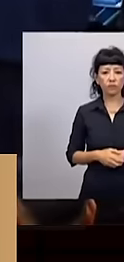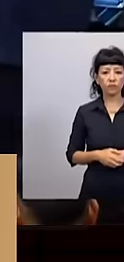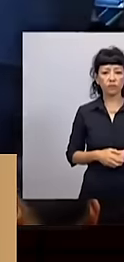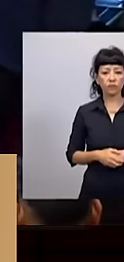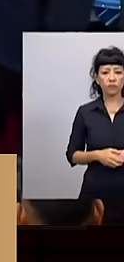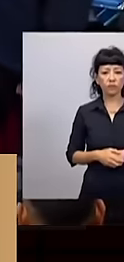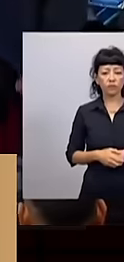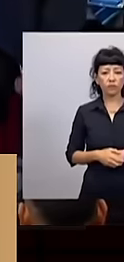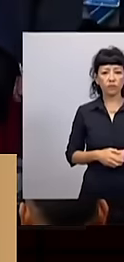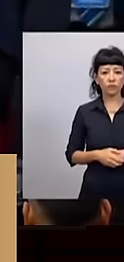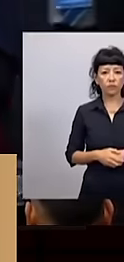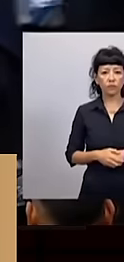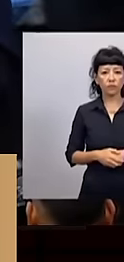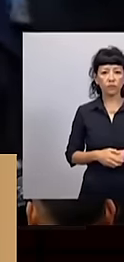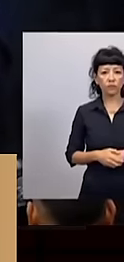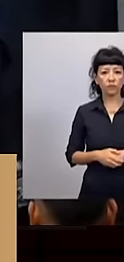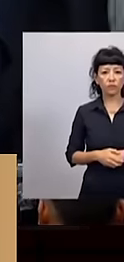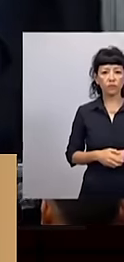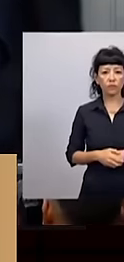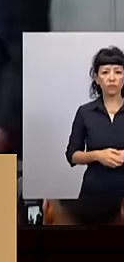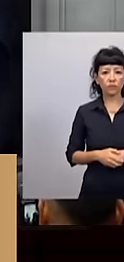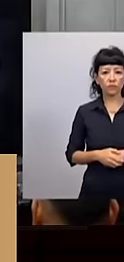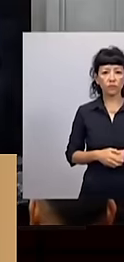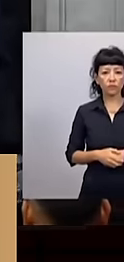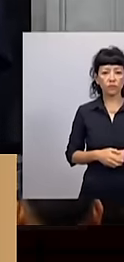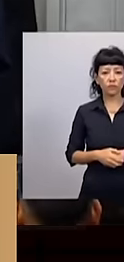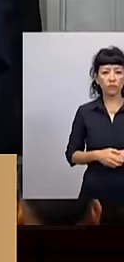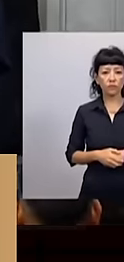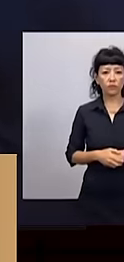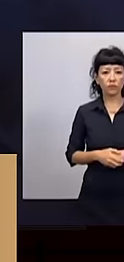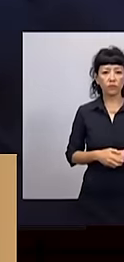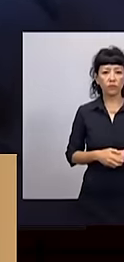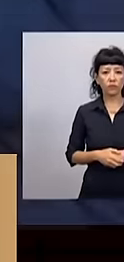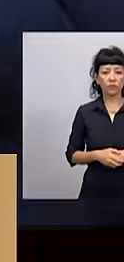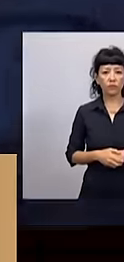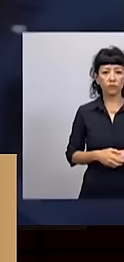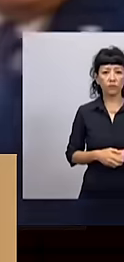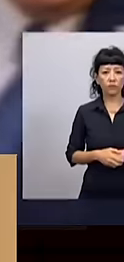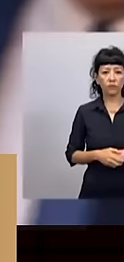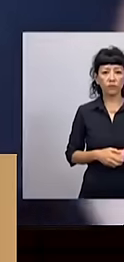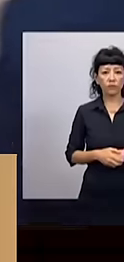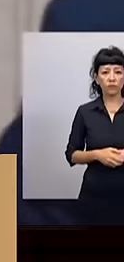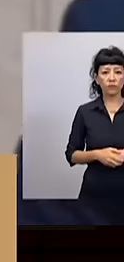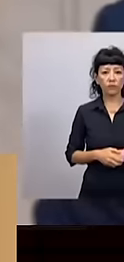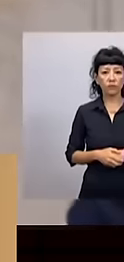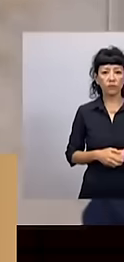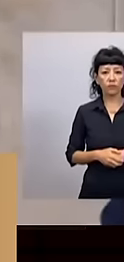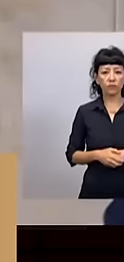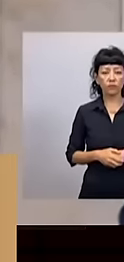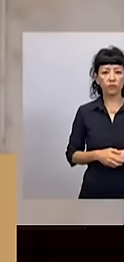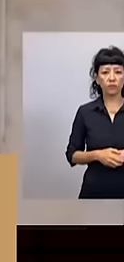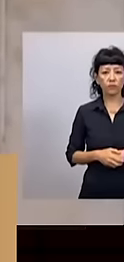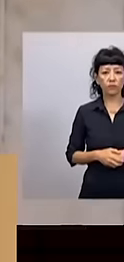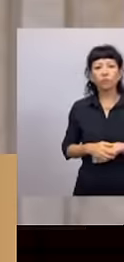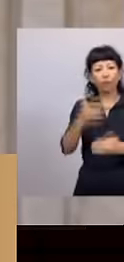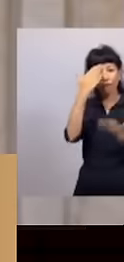entonces Javier Milei lo que está haciendo es darle la vuelta a ese modelo. Él dijo, nada más ser presidente, que